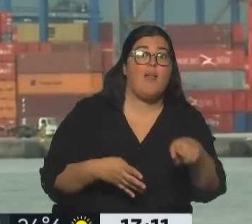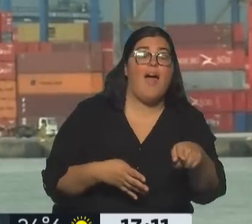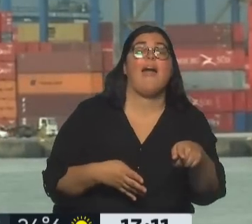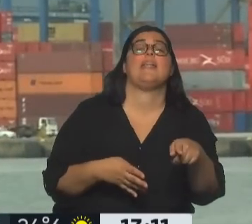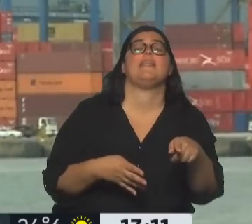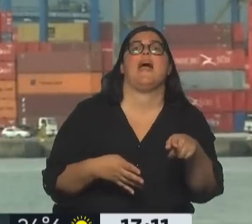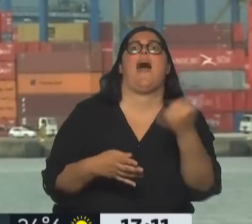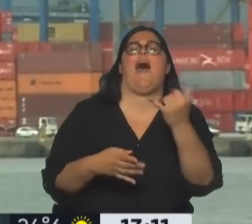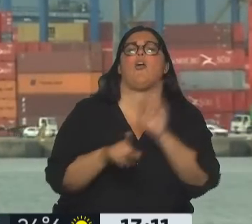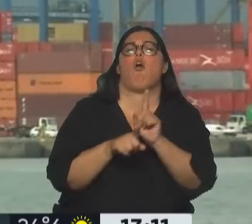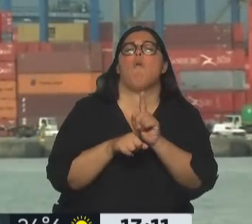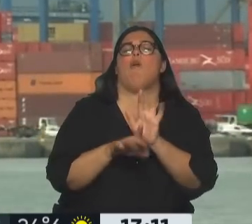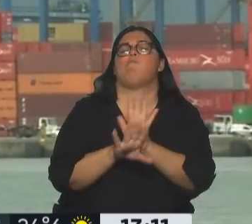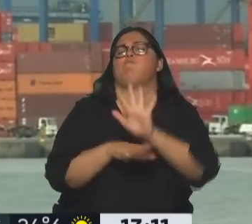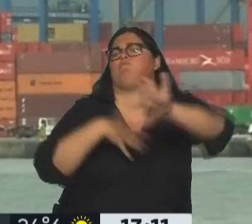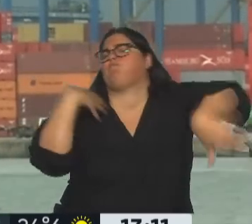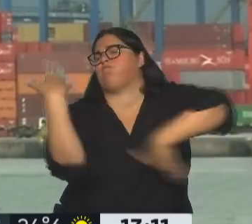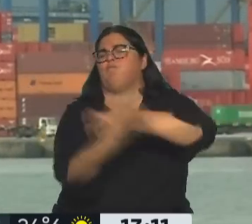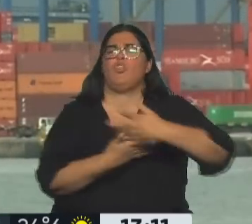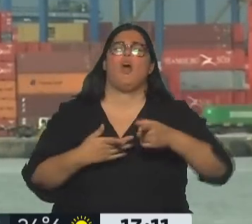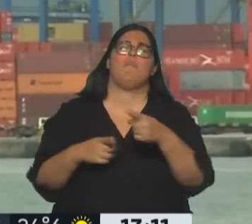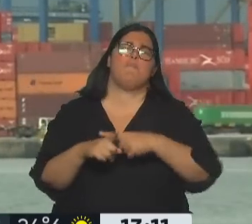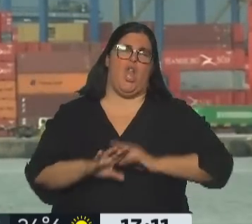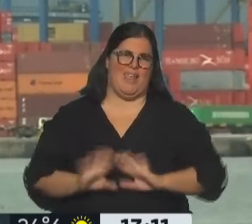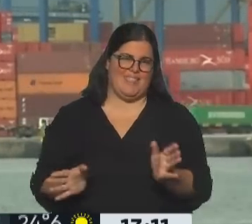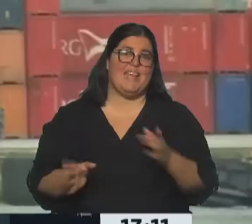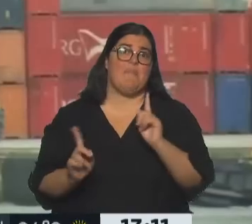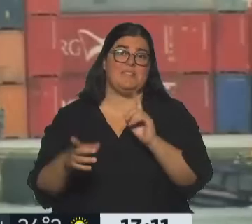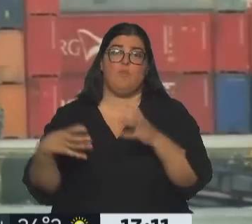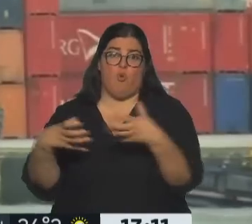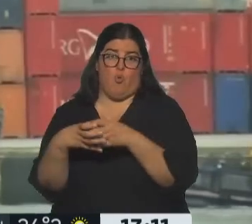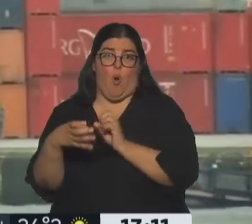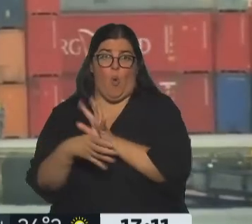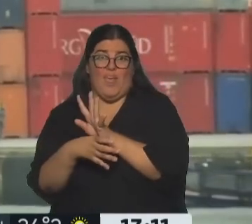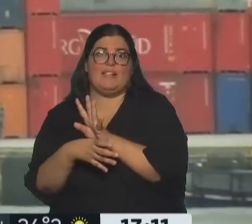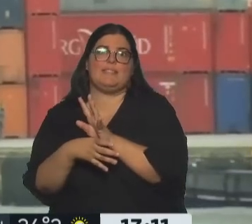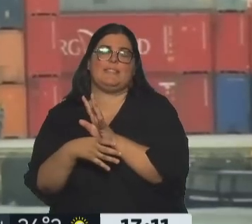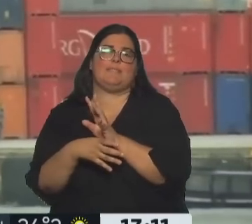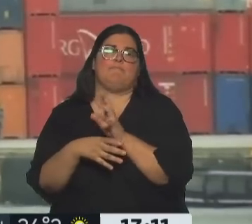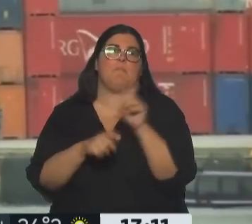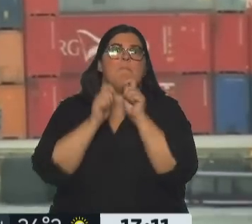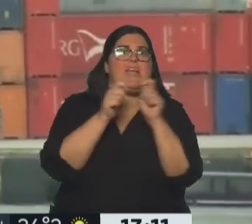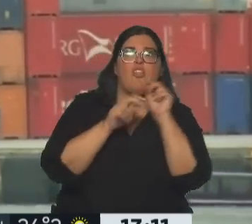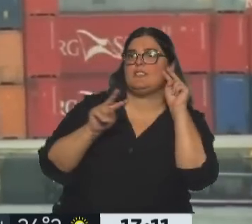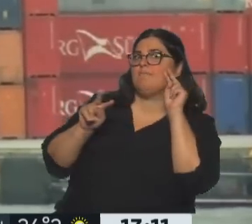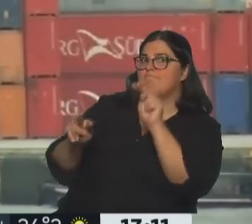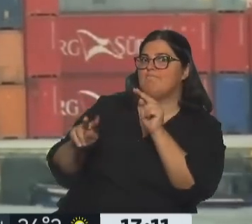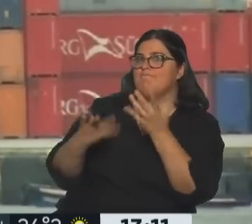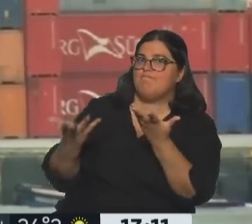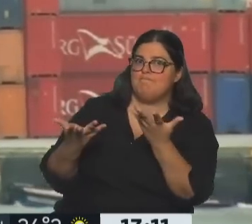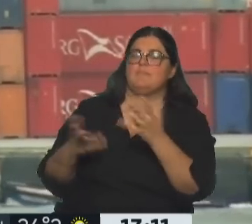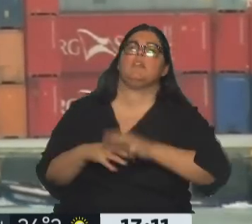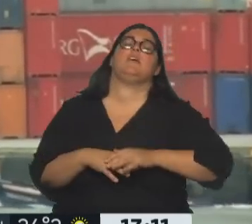tormenta política que los tiene justamente a los BRICS en la lupa periodística que queremos comenzar a